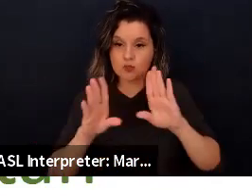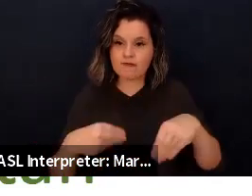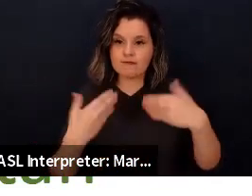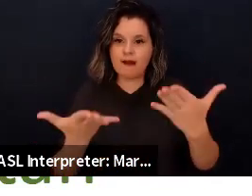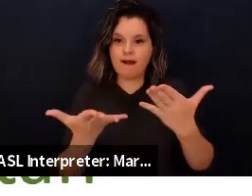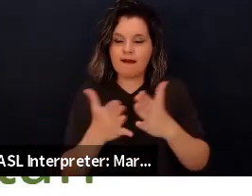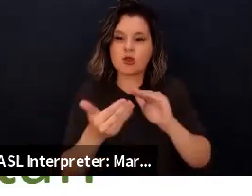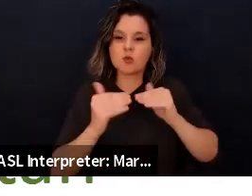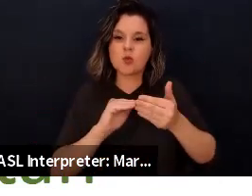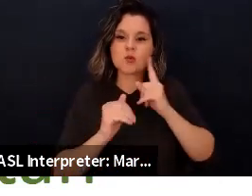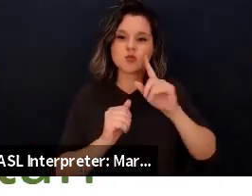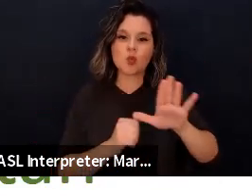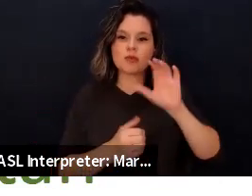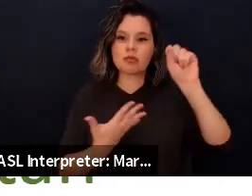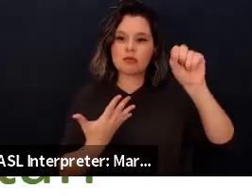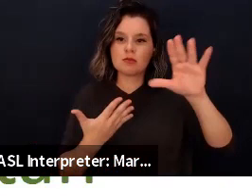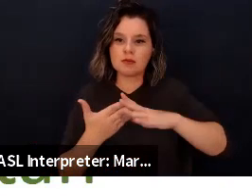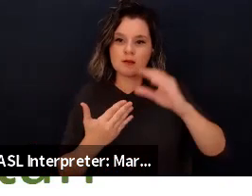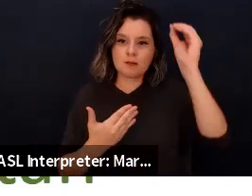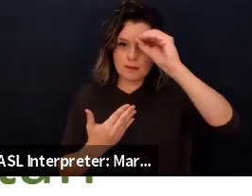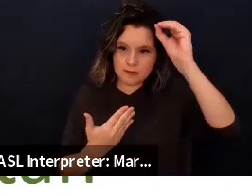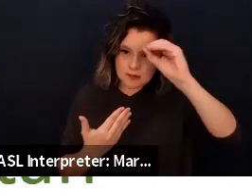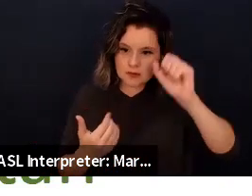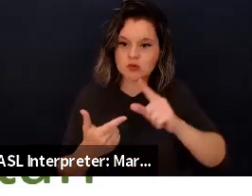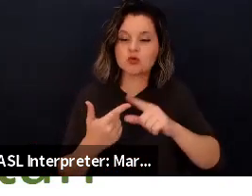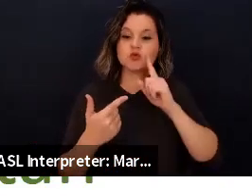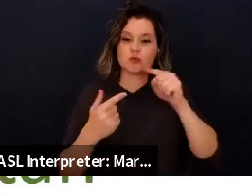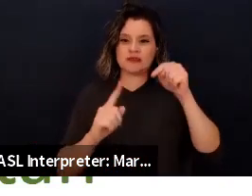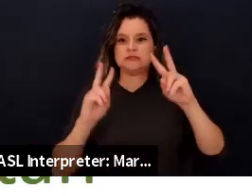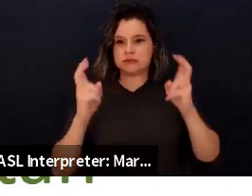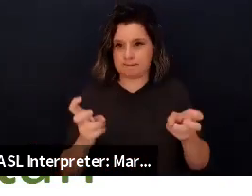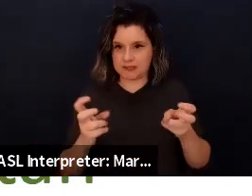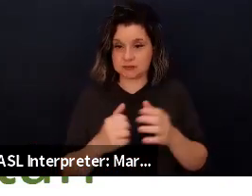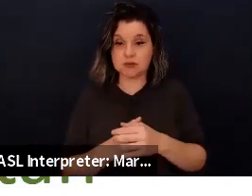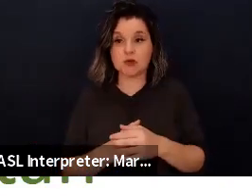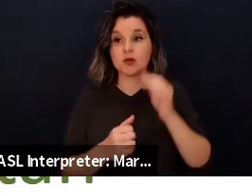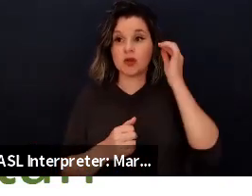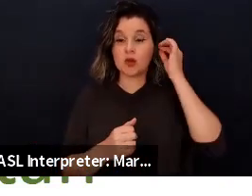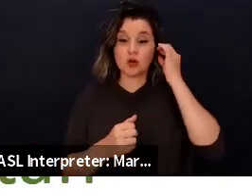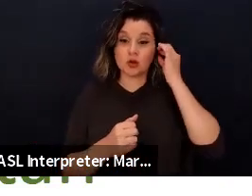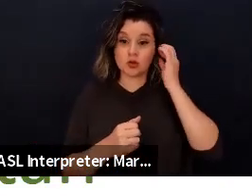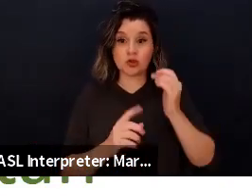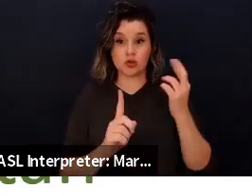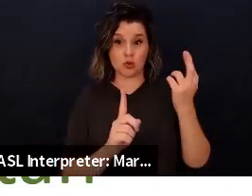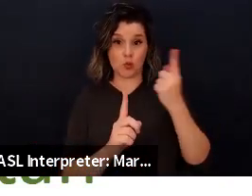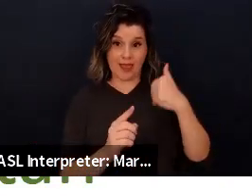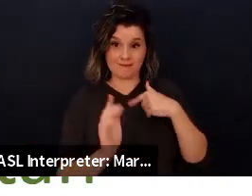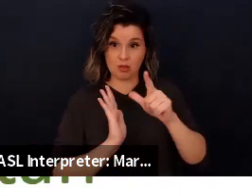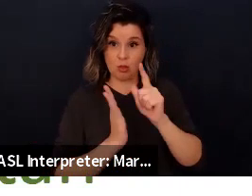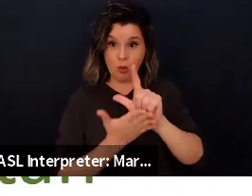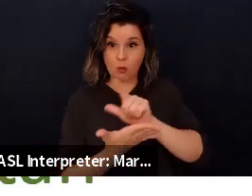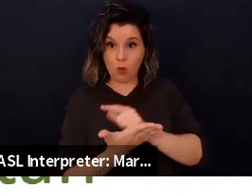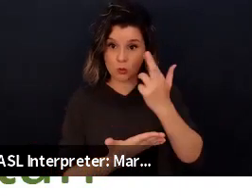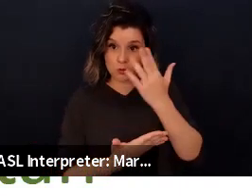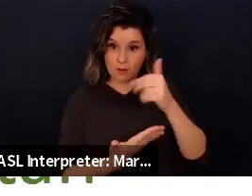oportunidad de presentar sus opiniones sobre estos temas. Entonces, porque tenemos una ley, esta ley,